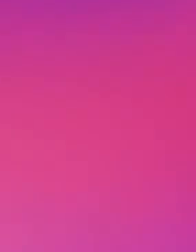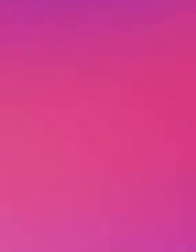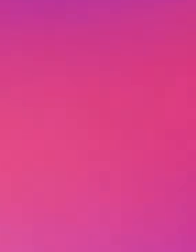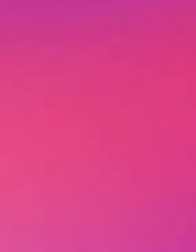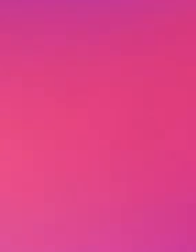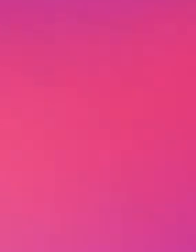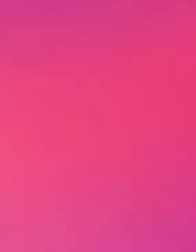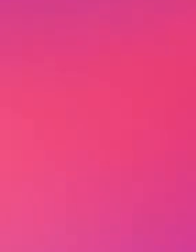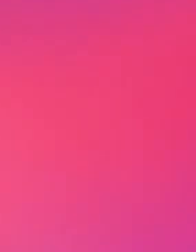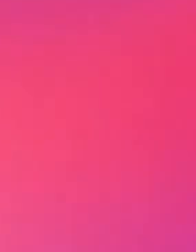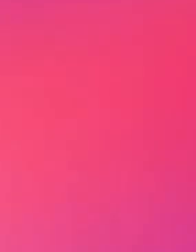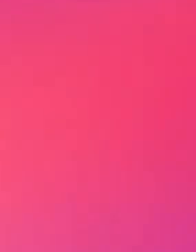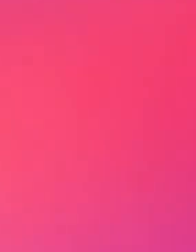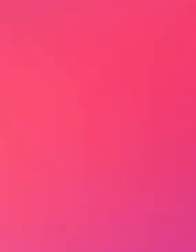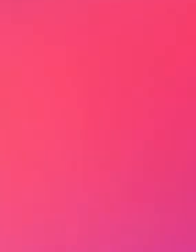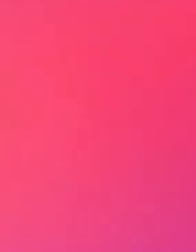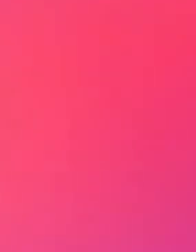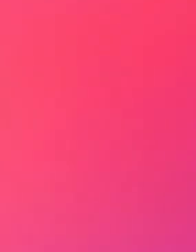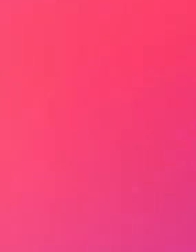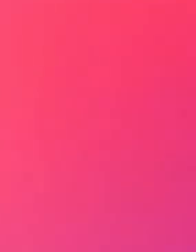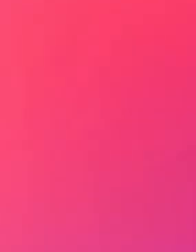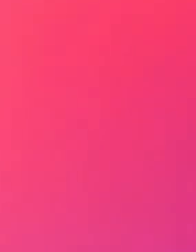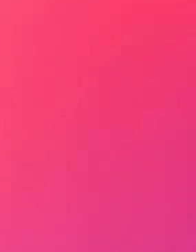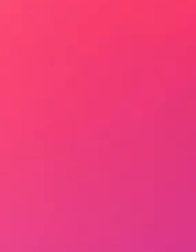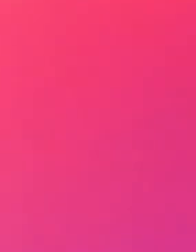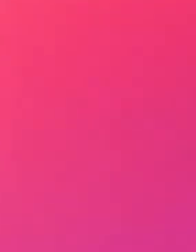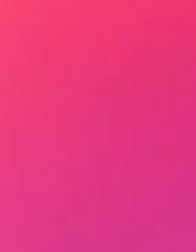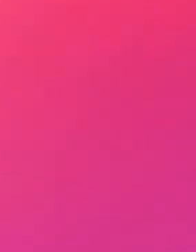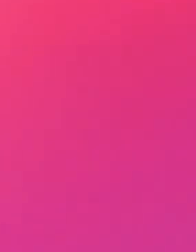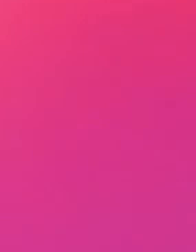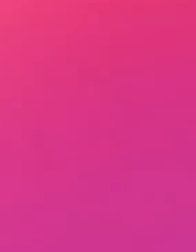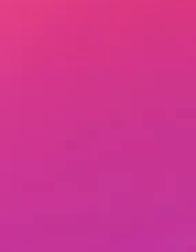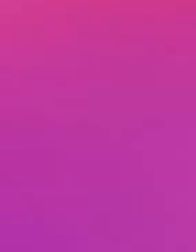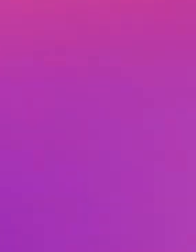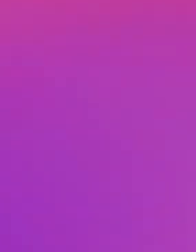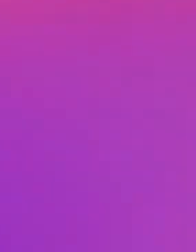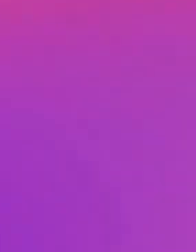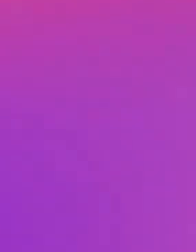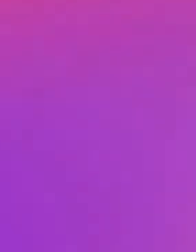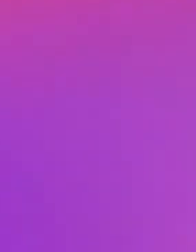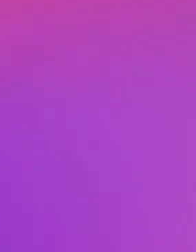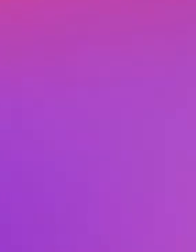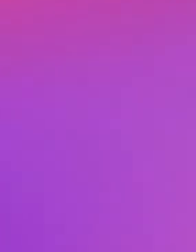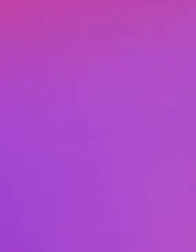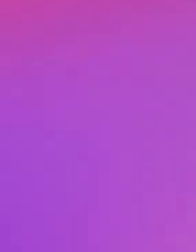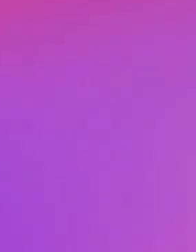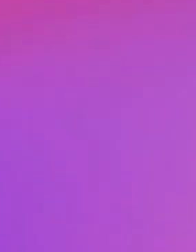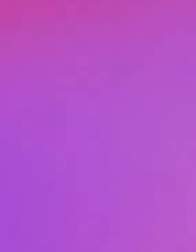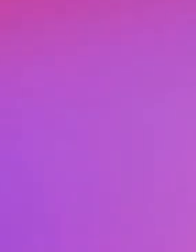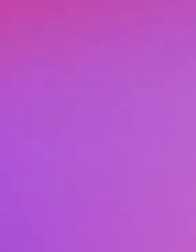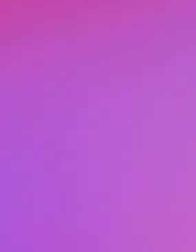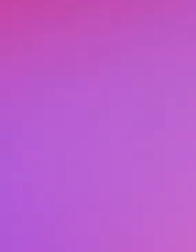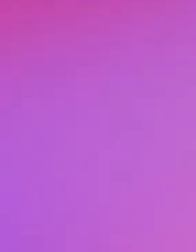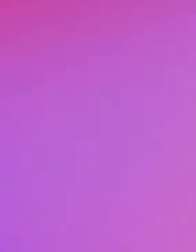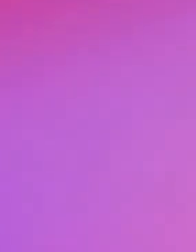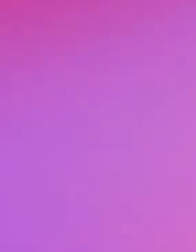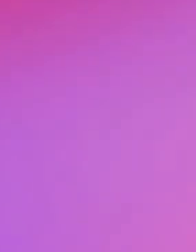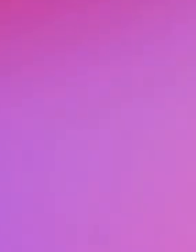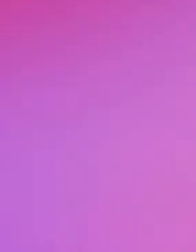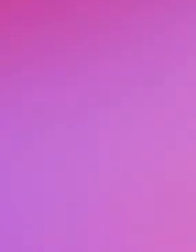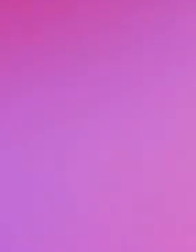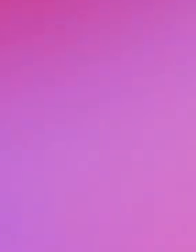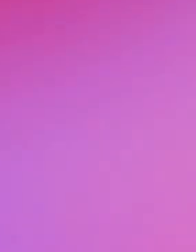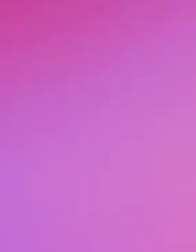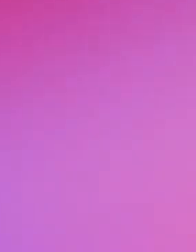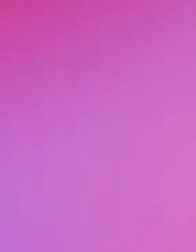es el 55 36 01 71 23. Si requieres consultar los